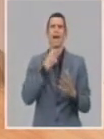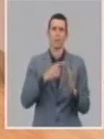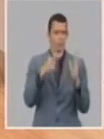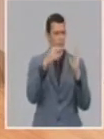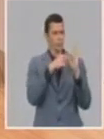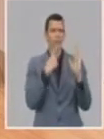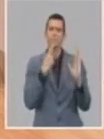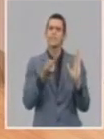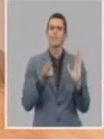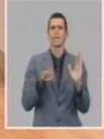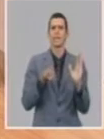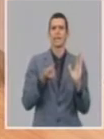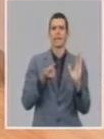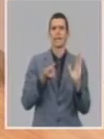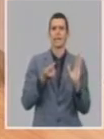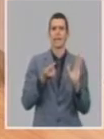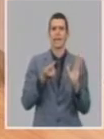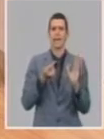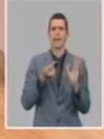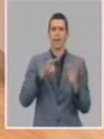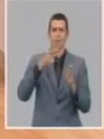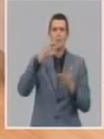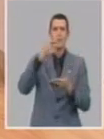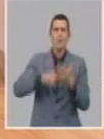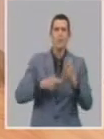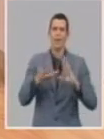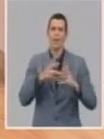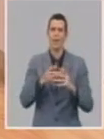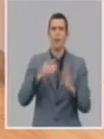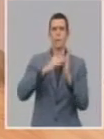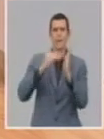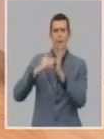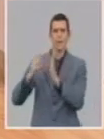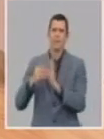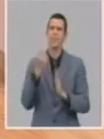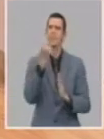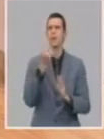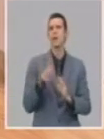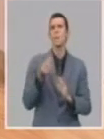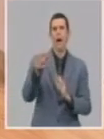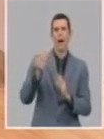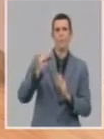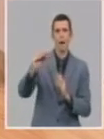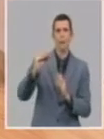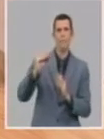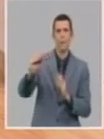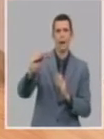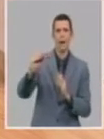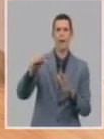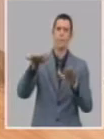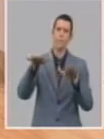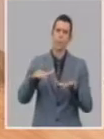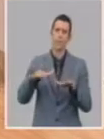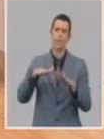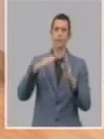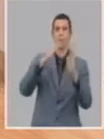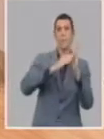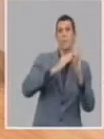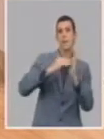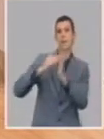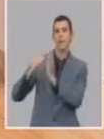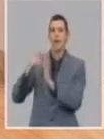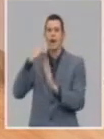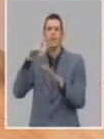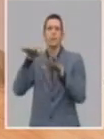actividades y suspensiones suspensiones que han sido necesarias y cierres de actividades solicitadas por los trovadores por cuenta propia por la